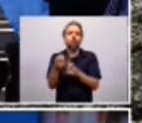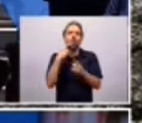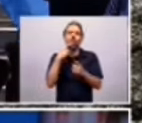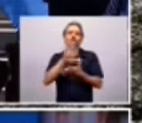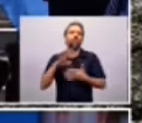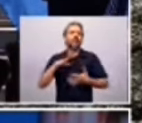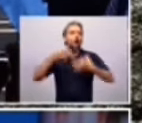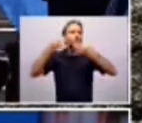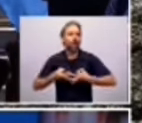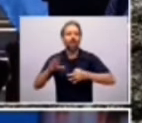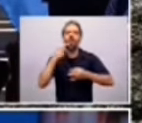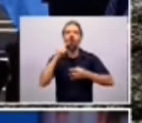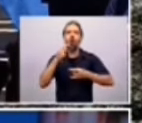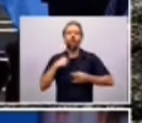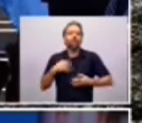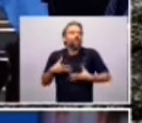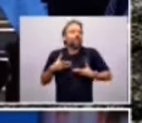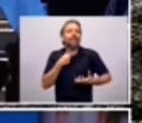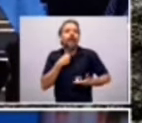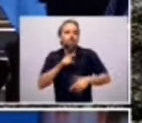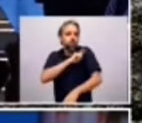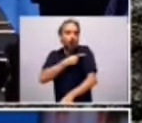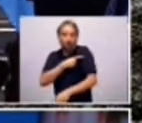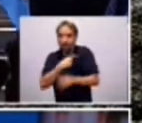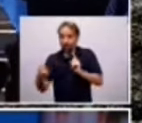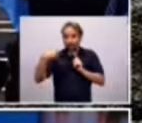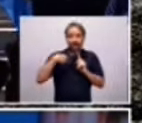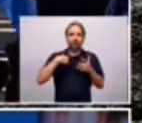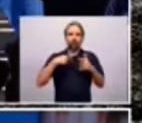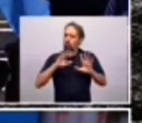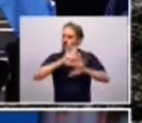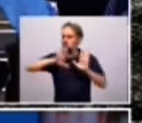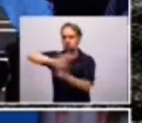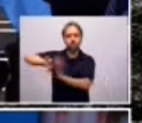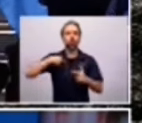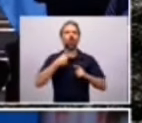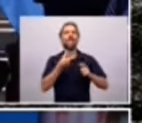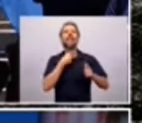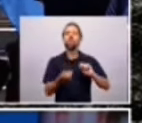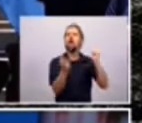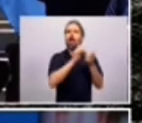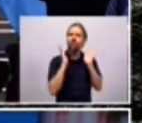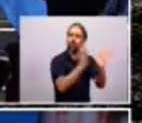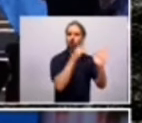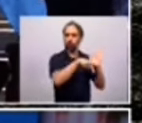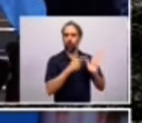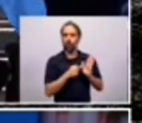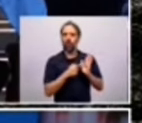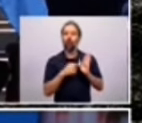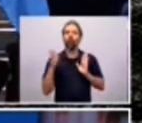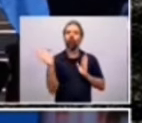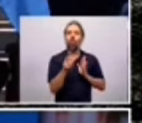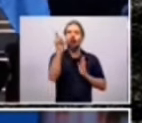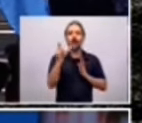de vulnerabilidad y que protestan para salir de esa postergación o para estar un poco mejor, hablamos de el eslabón más débil de la cadena siempre, ¿sí?